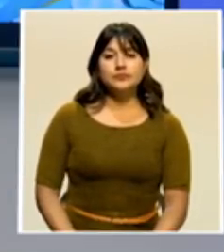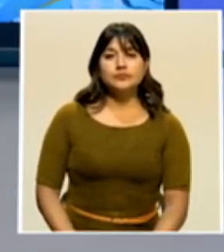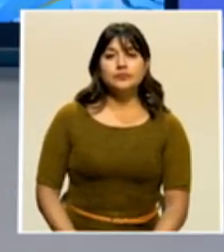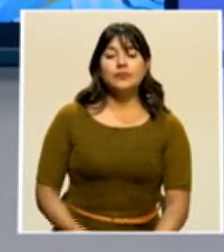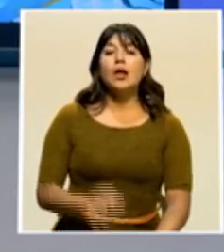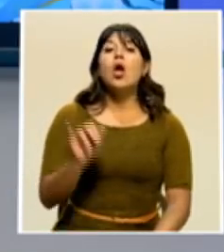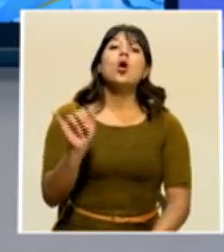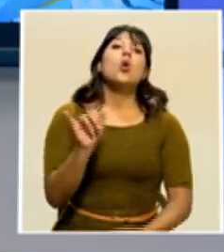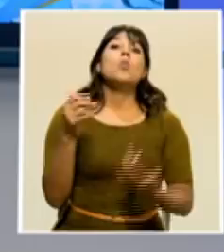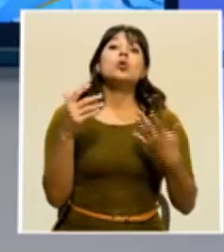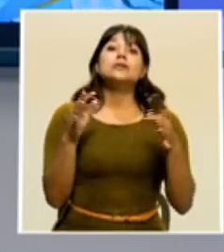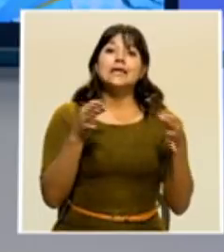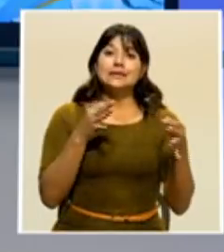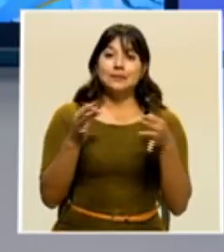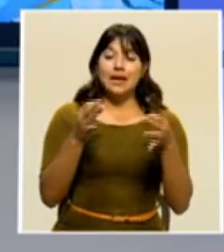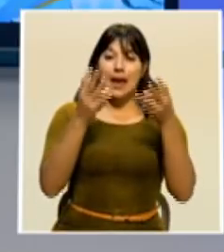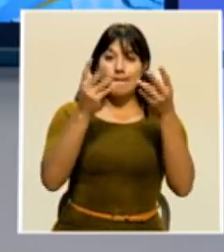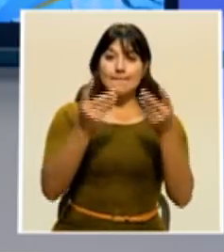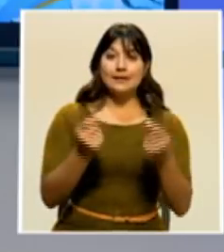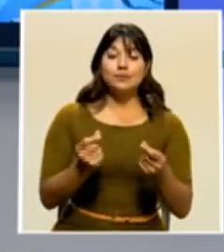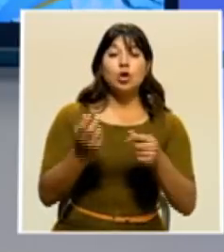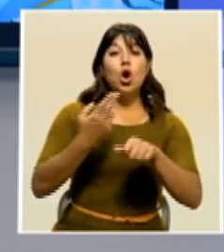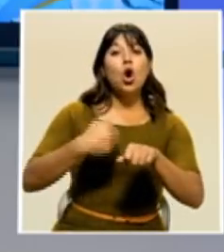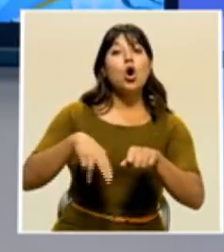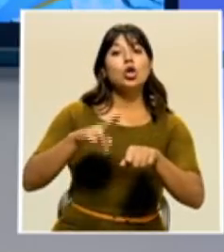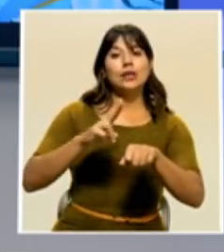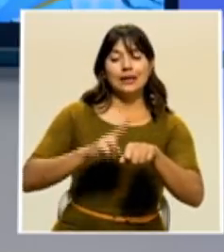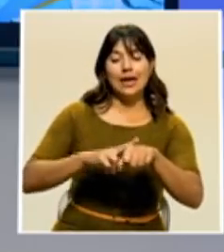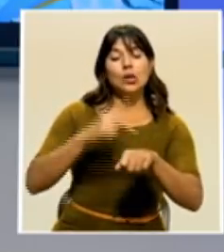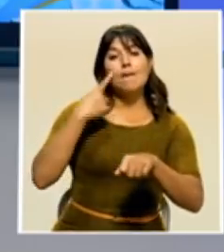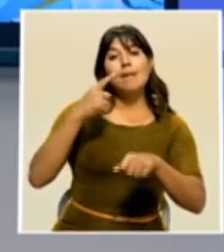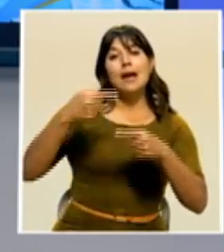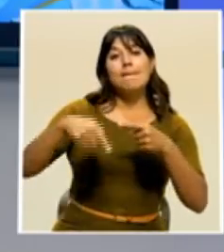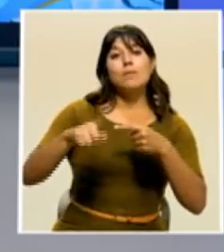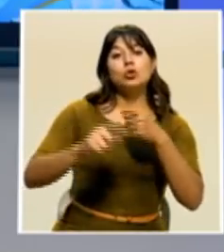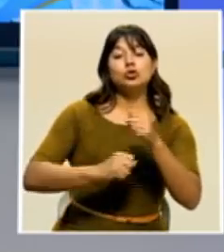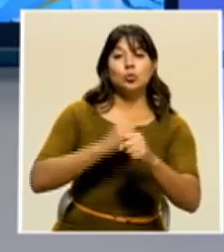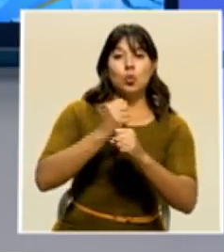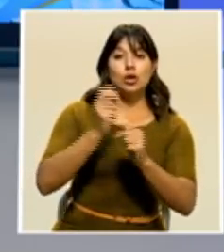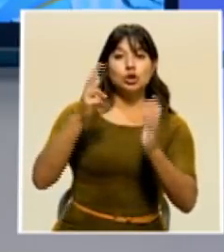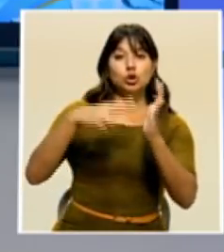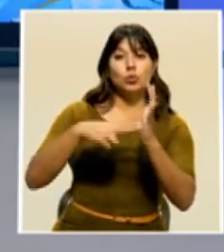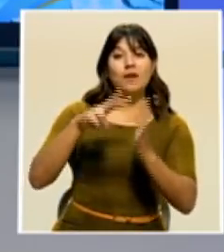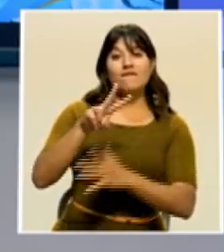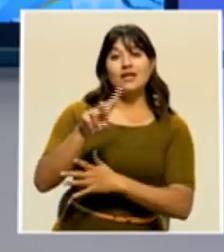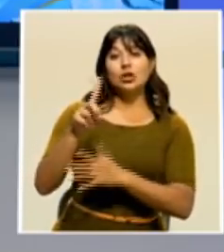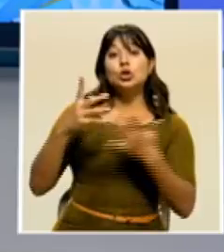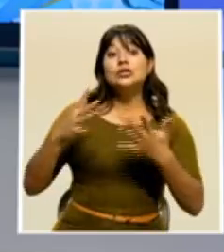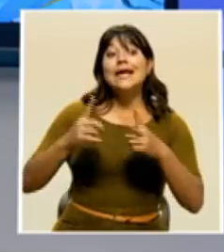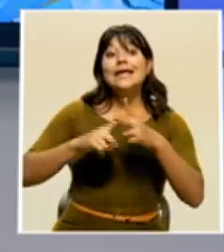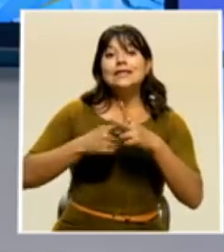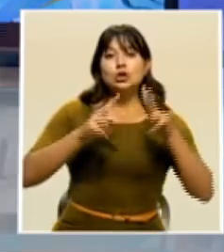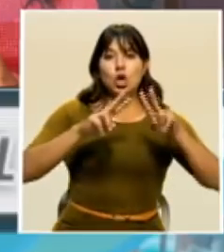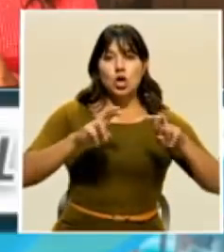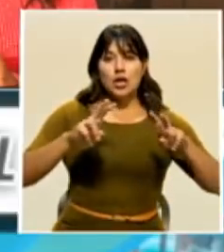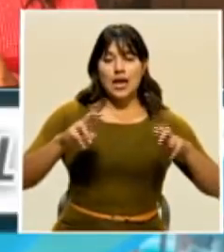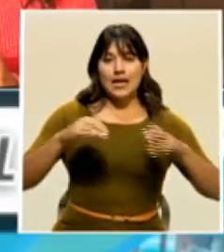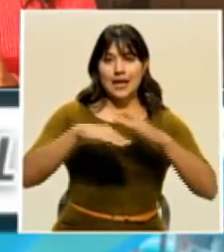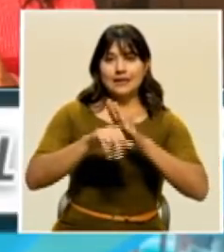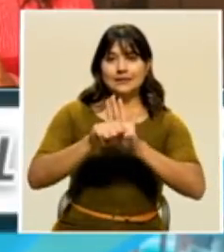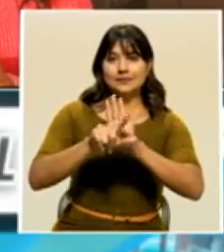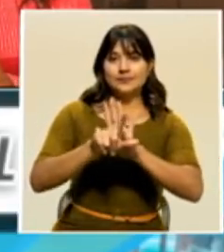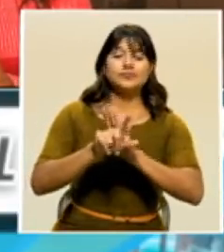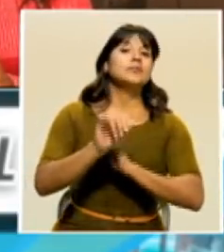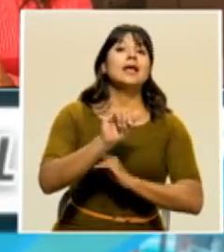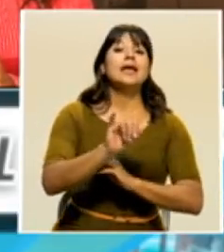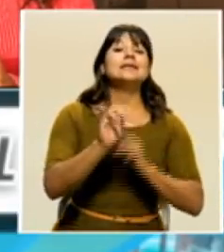Como le adelantábamos, el presupuesto ordinario para el 2021 inició su camino en el plenario legislativo. Este